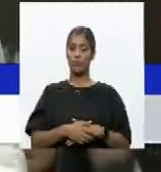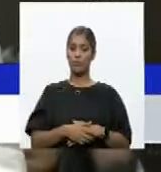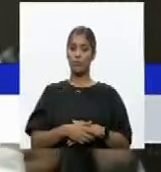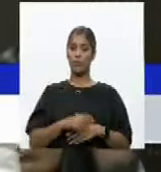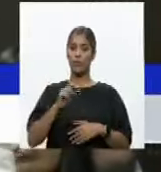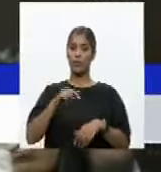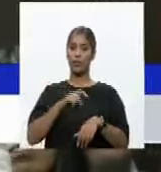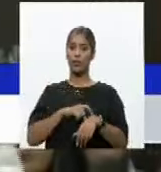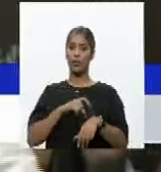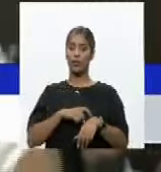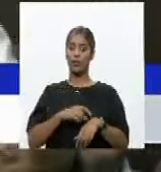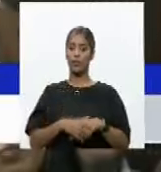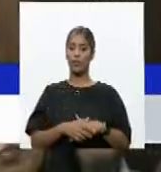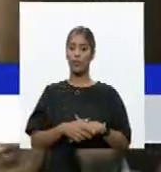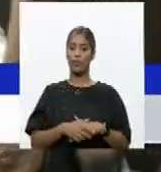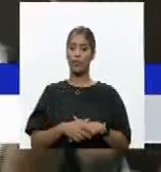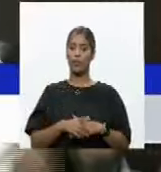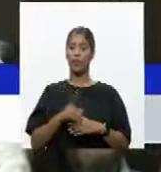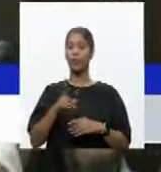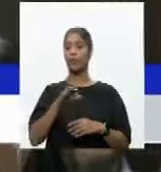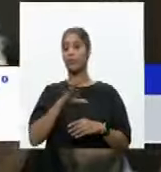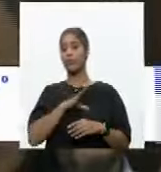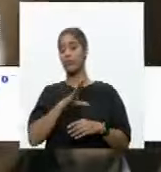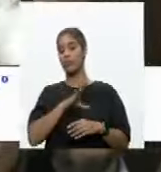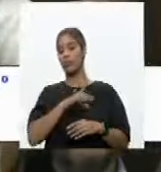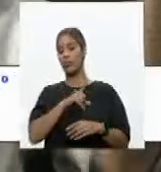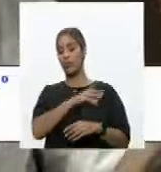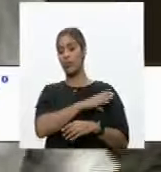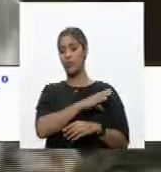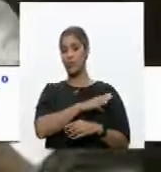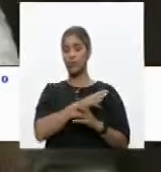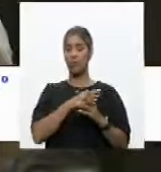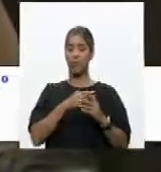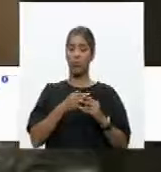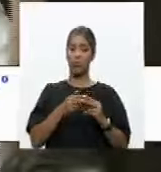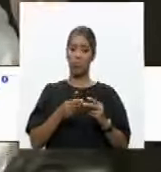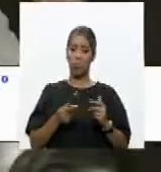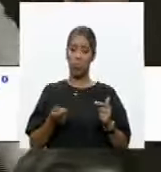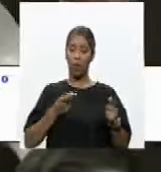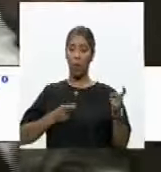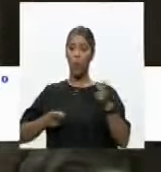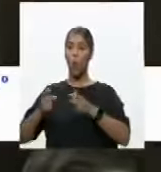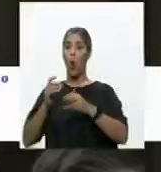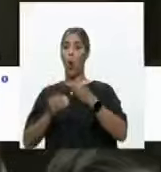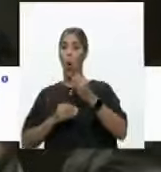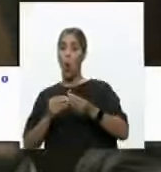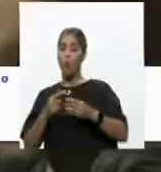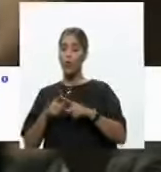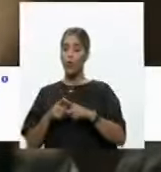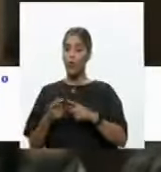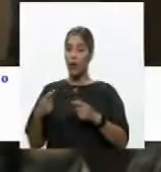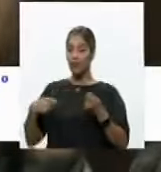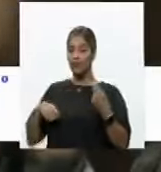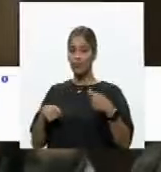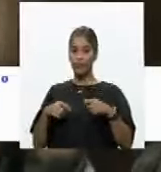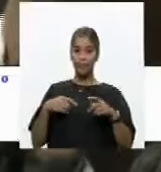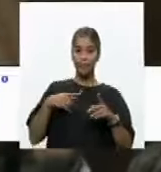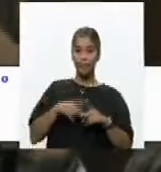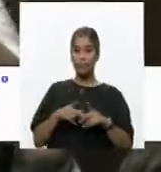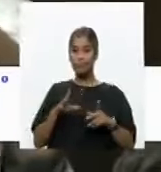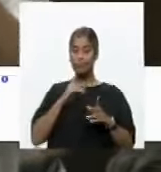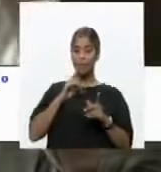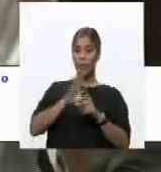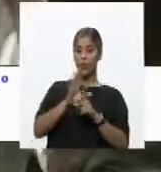esos tiempos en que la izquierda se fue enfriando y empezó a buscar cómo acomodarse y cómo estar en una